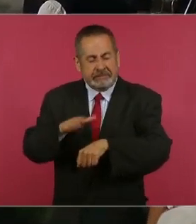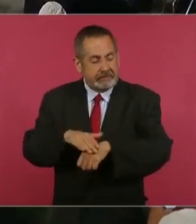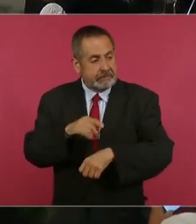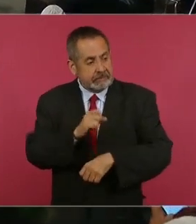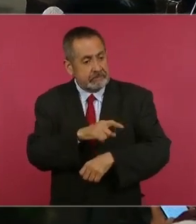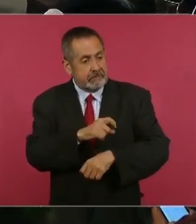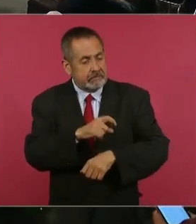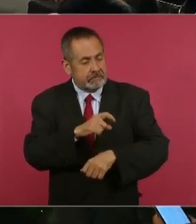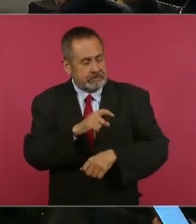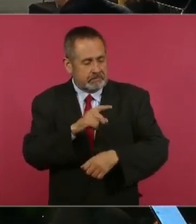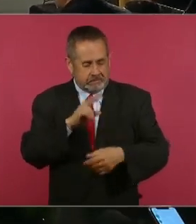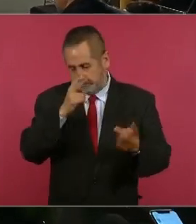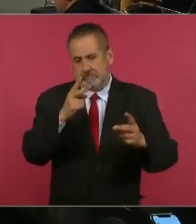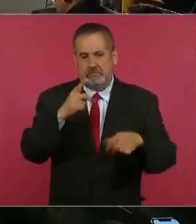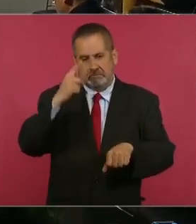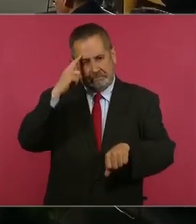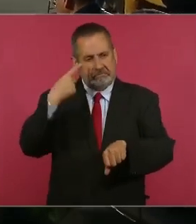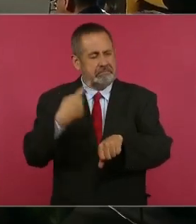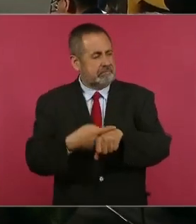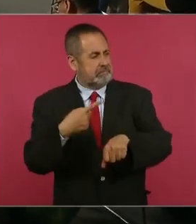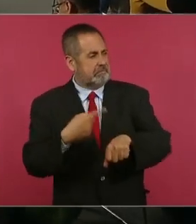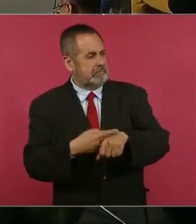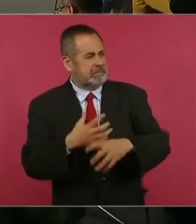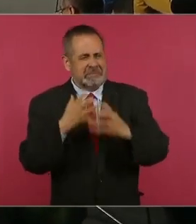Se enfermaron de codicia,